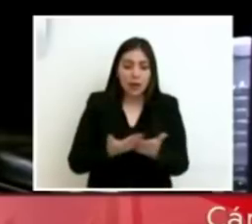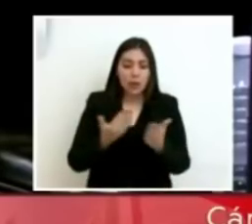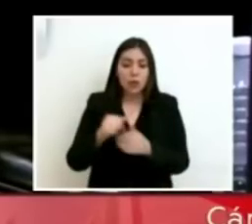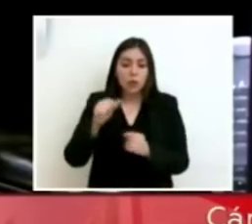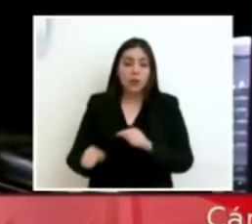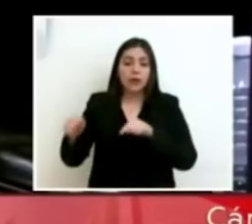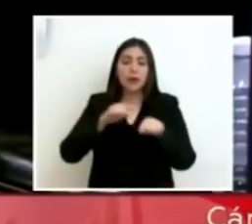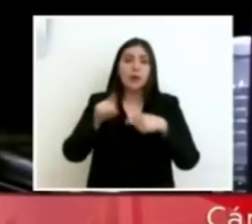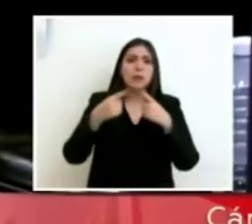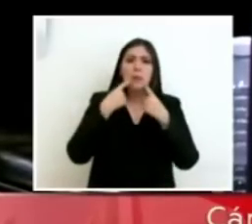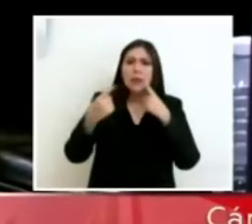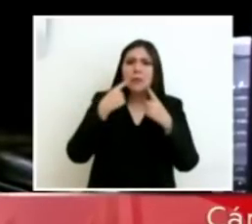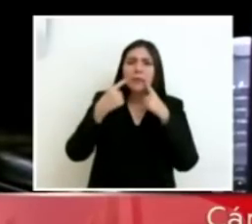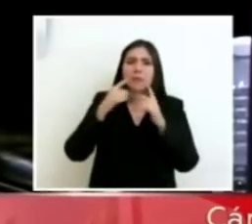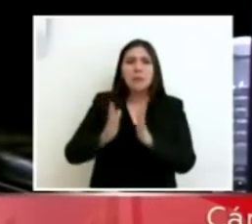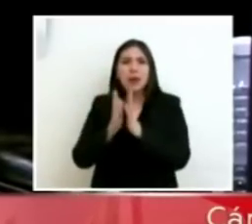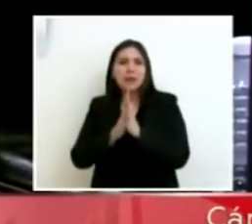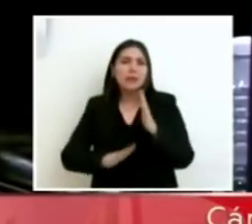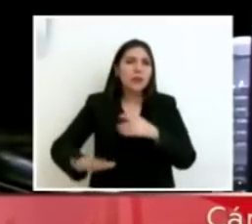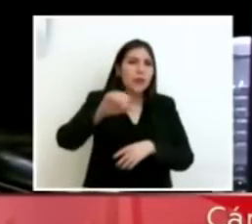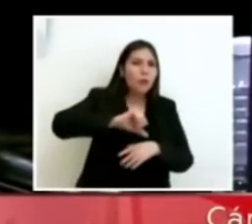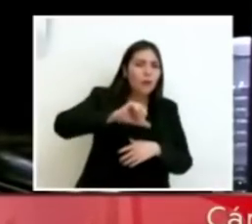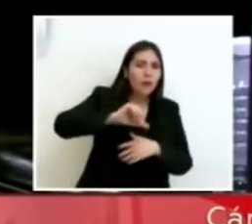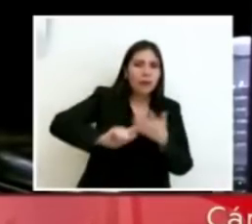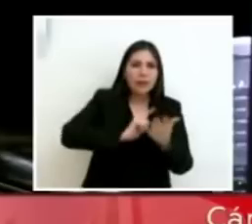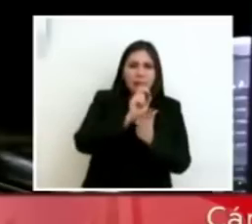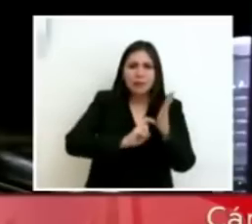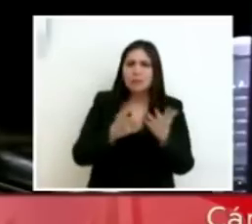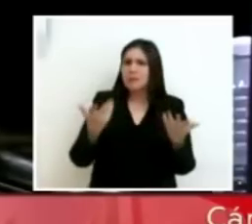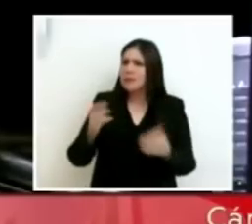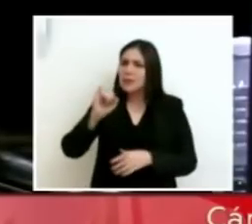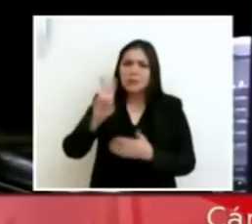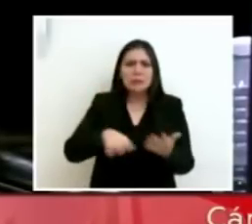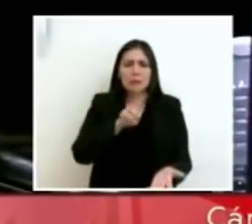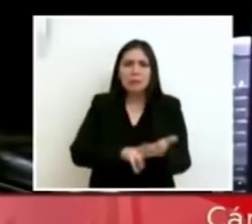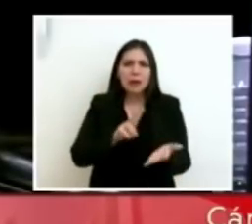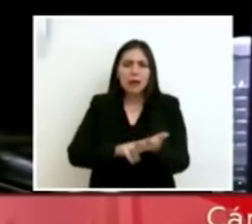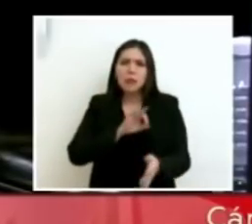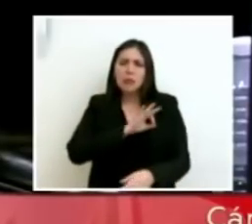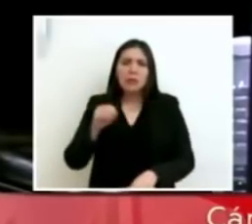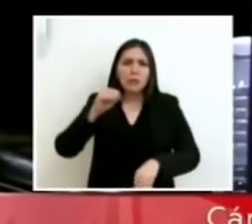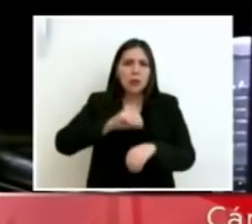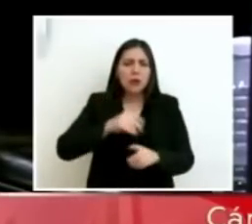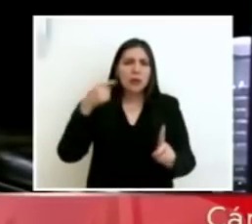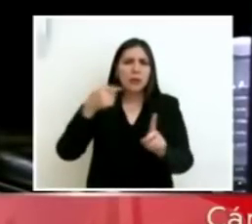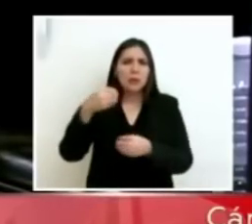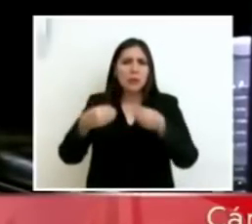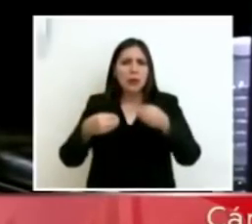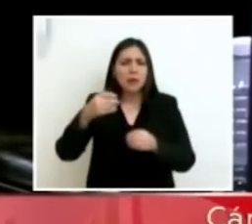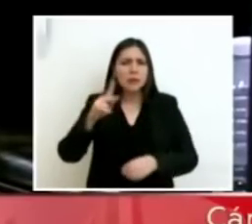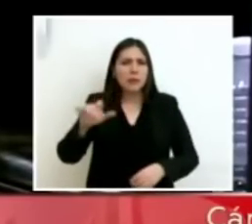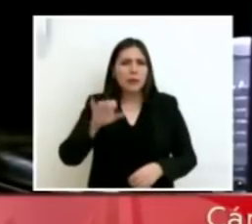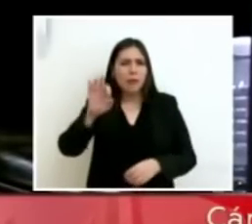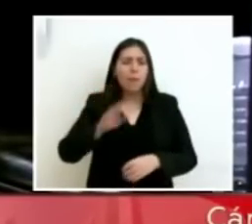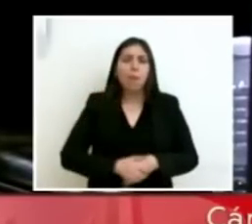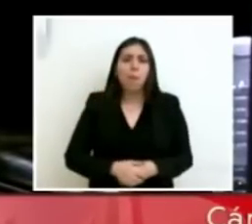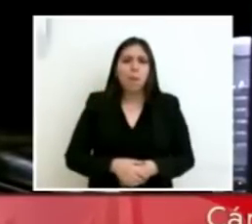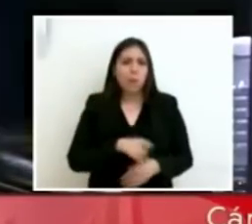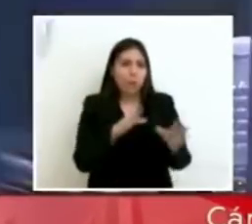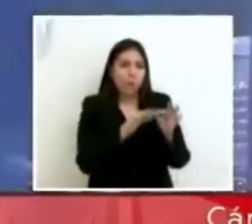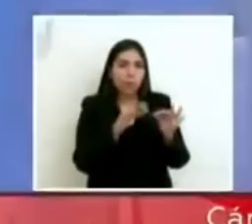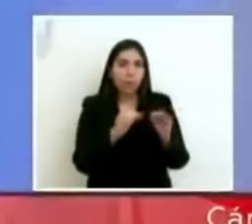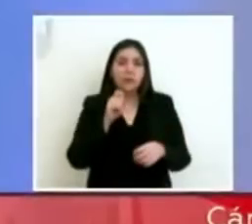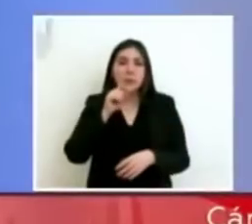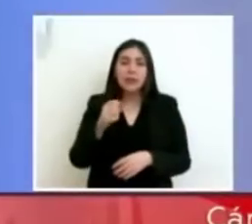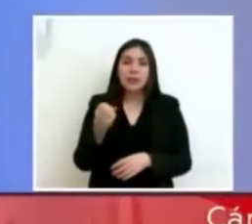es legítima, moral y políticamente aplicable al Poder Judicial. Estamos hablando que de 2 de los 3 poderes de la Unión